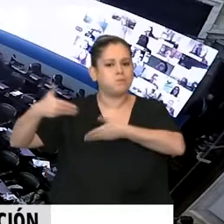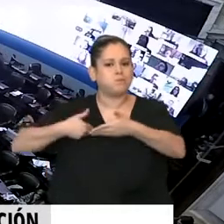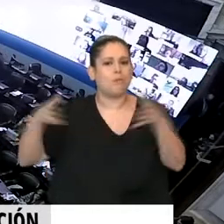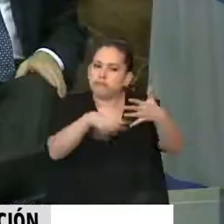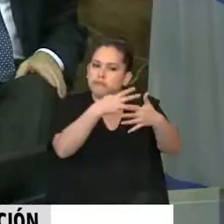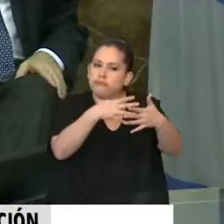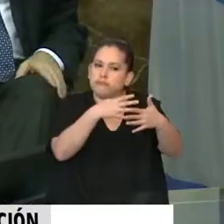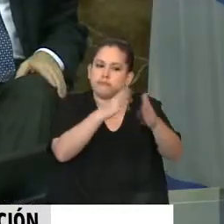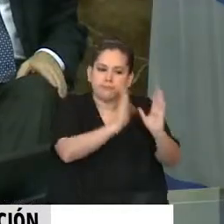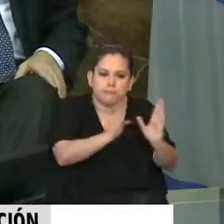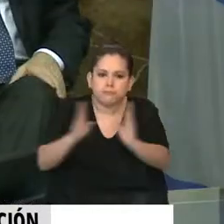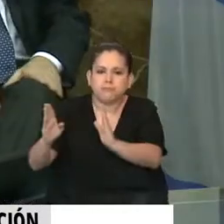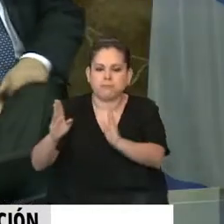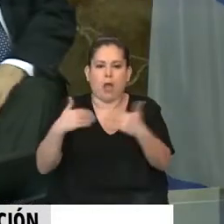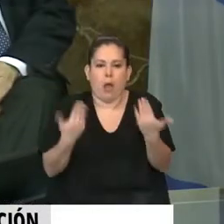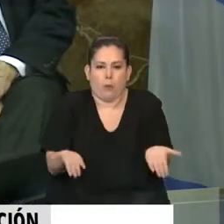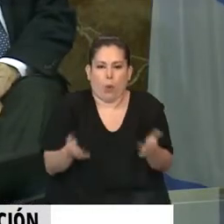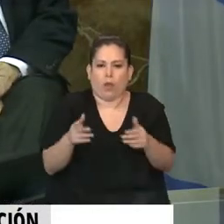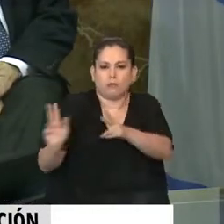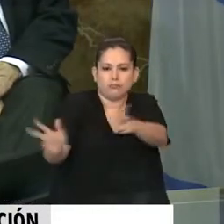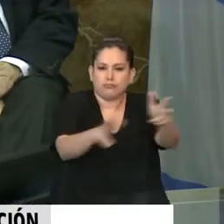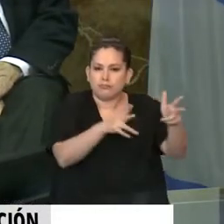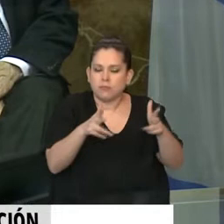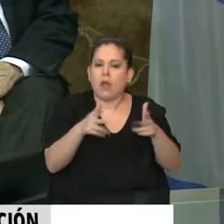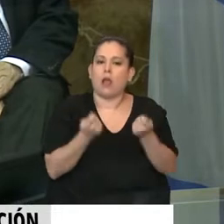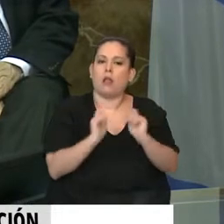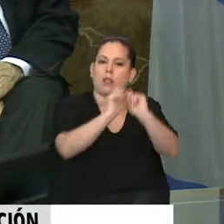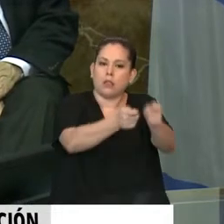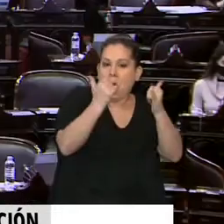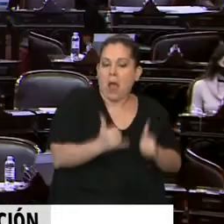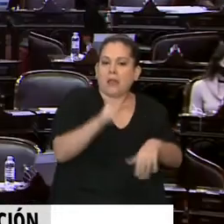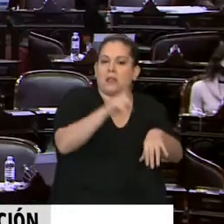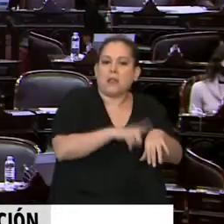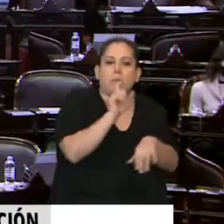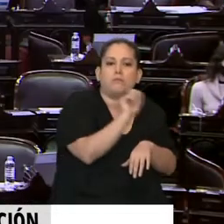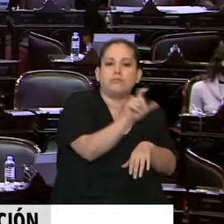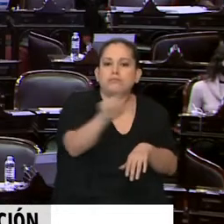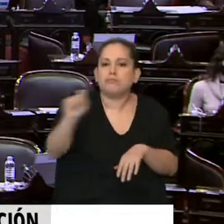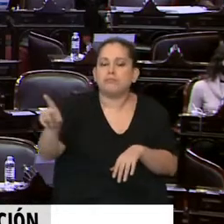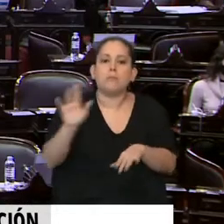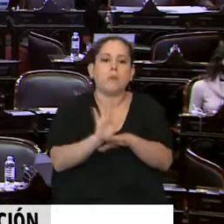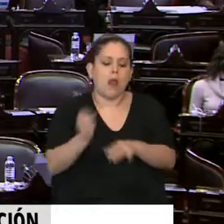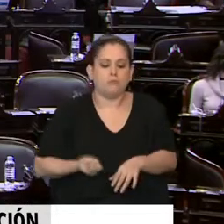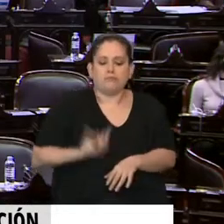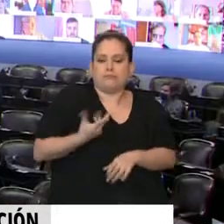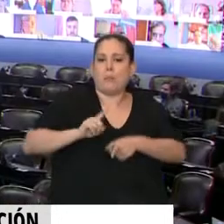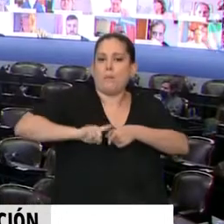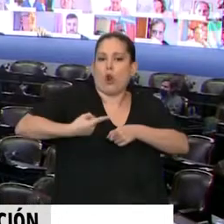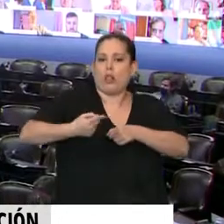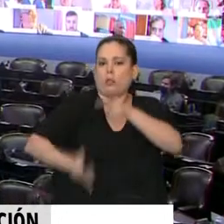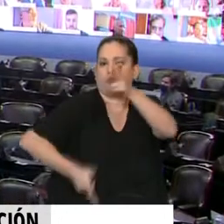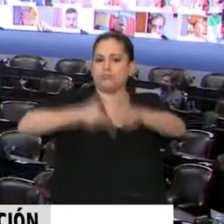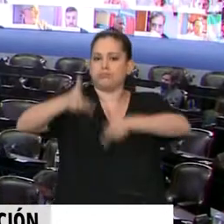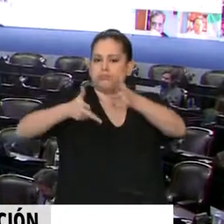economía del conocimiento en su tercera sesión tele temática la cámara baja aprobó por amplia mayoría en los